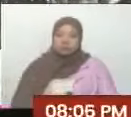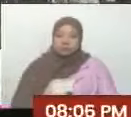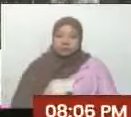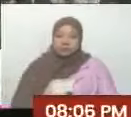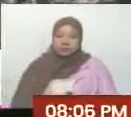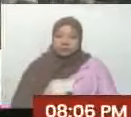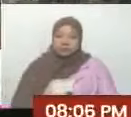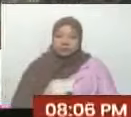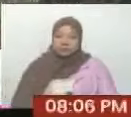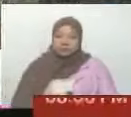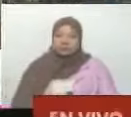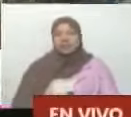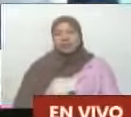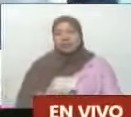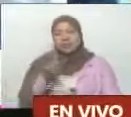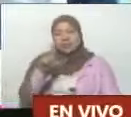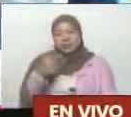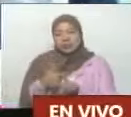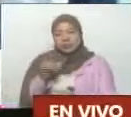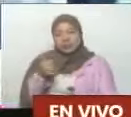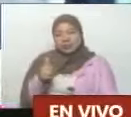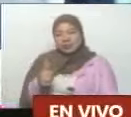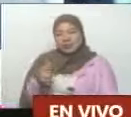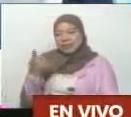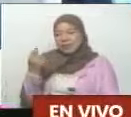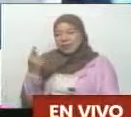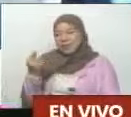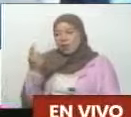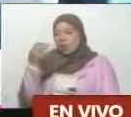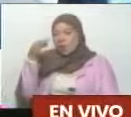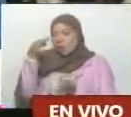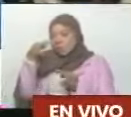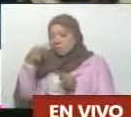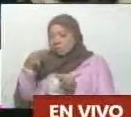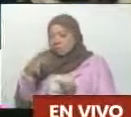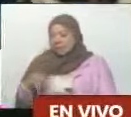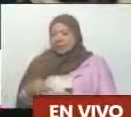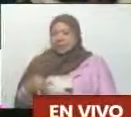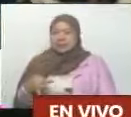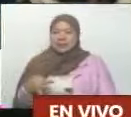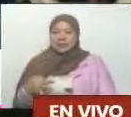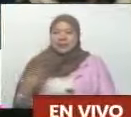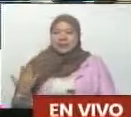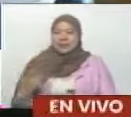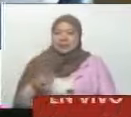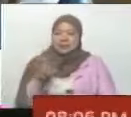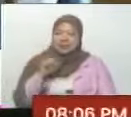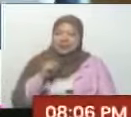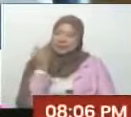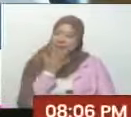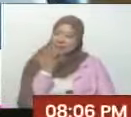Bueno, entonces será el 1x10 recargado en este segundo semestre. 1x10 vergatario será. Bueno.